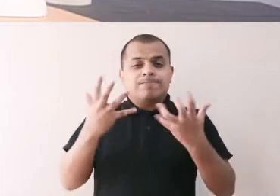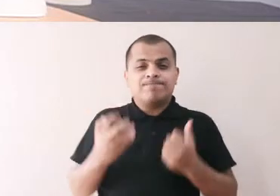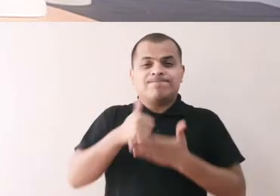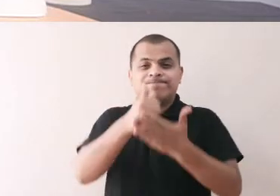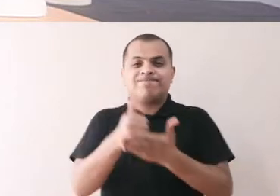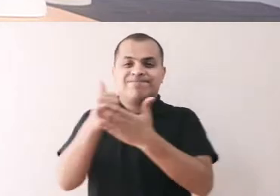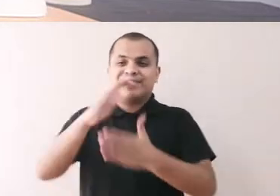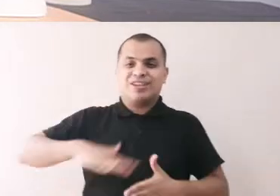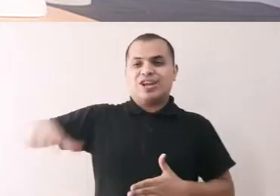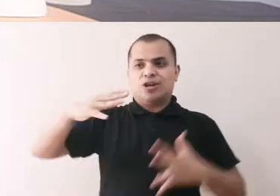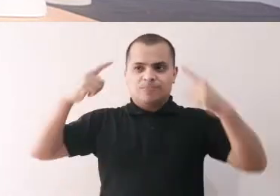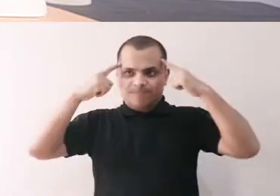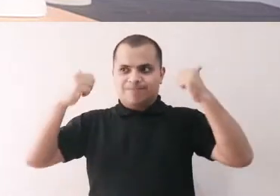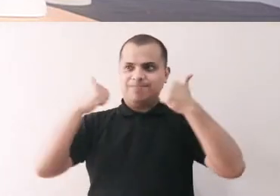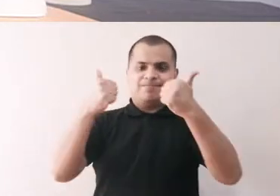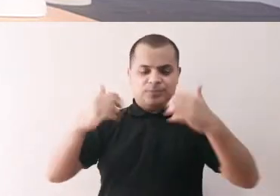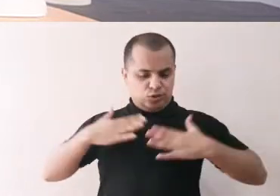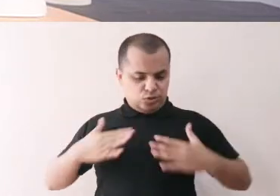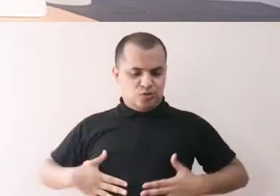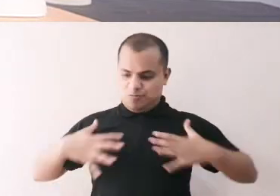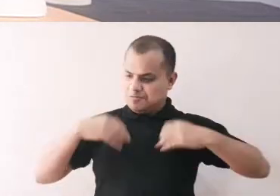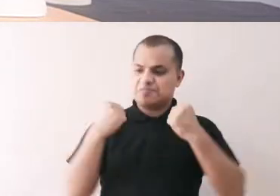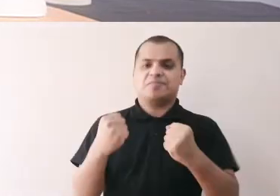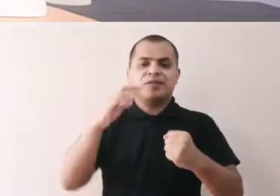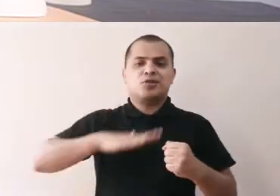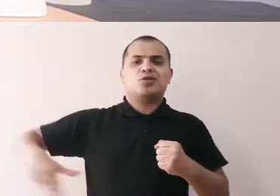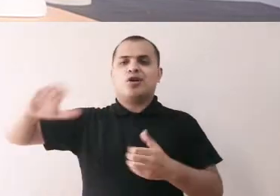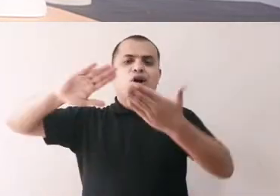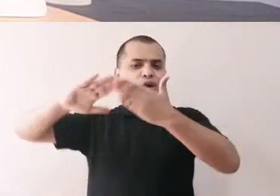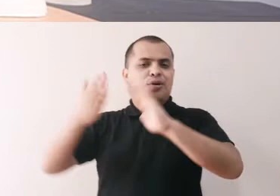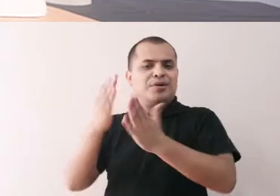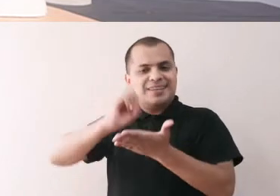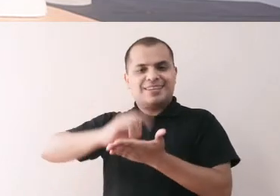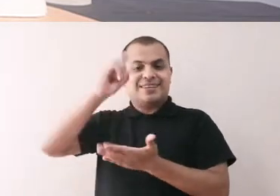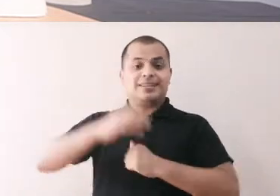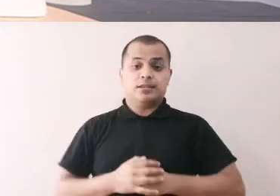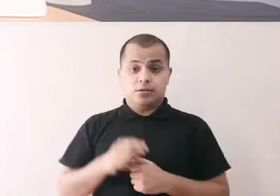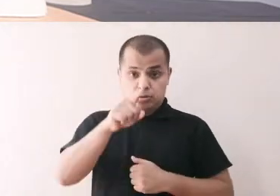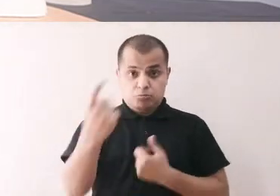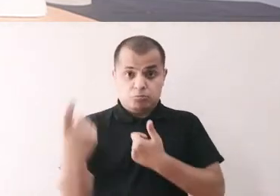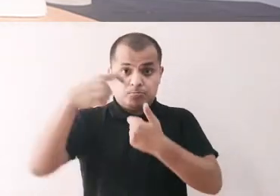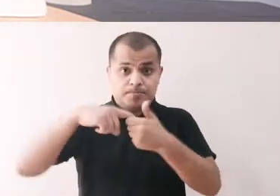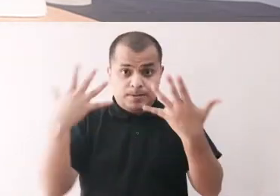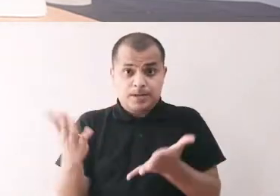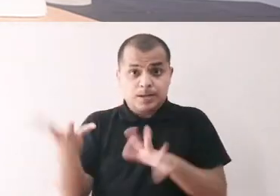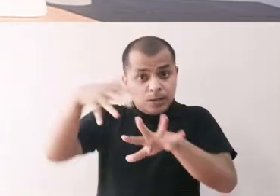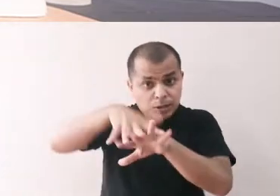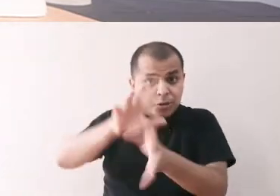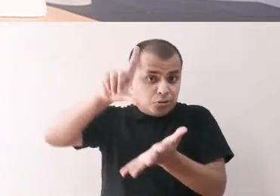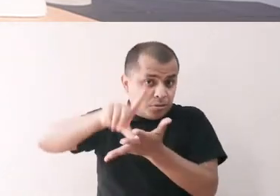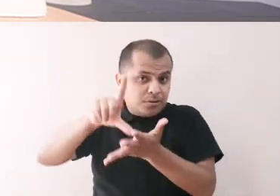ayudar a mejorar la salud mental, salud física de nuestra comunidad educativa. Si ya eres parte de Inclulima,